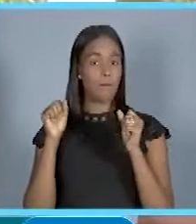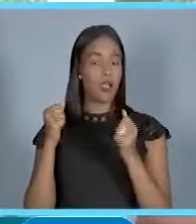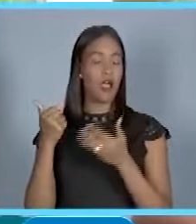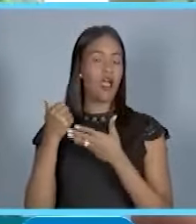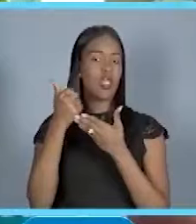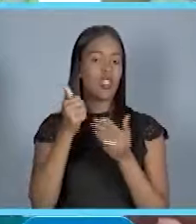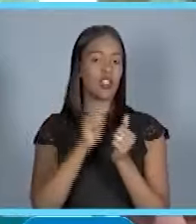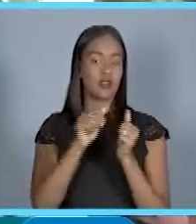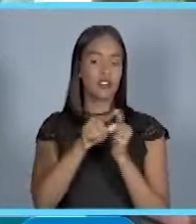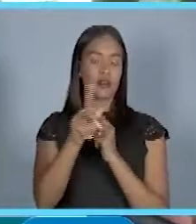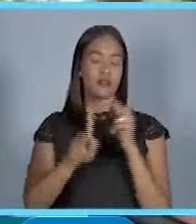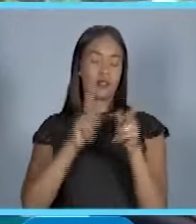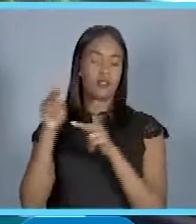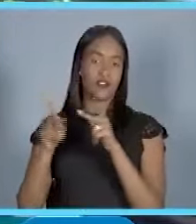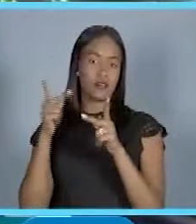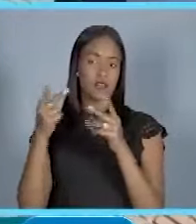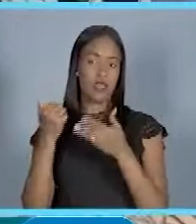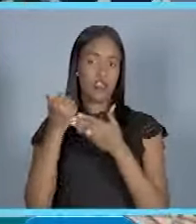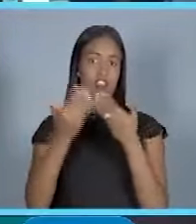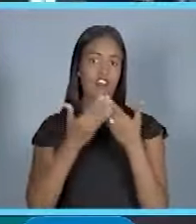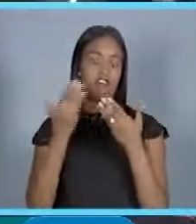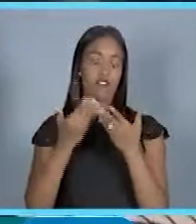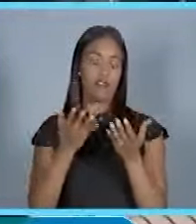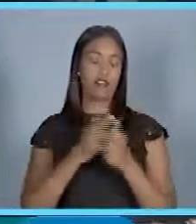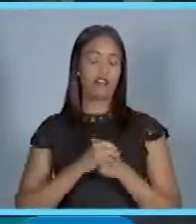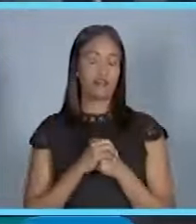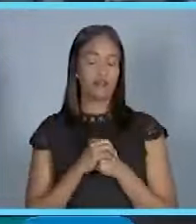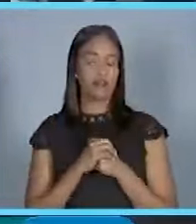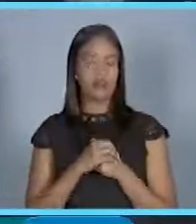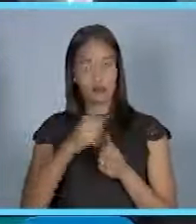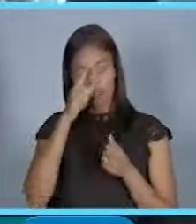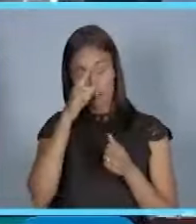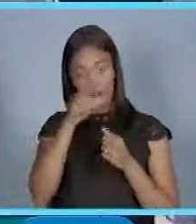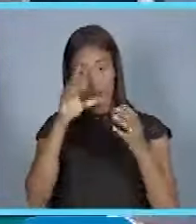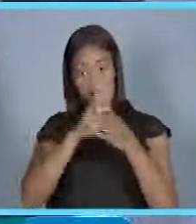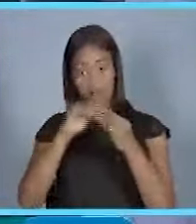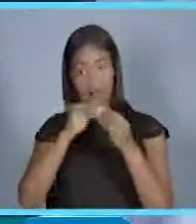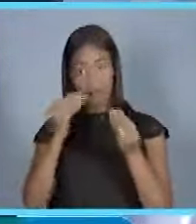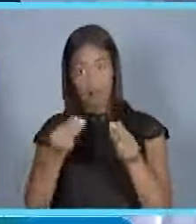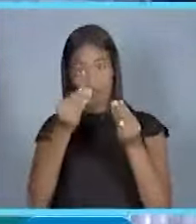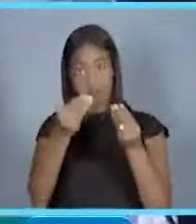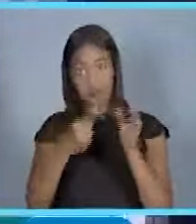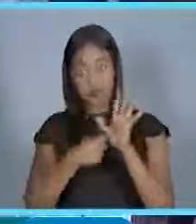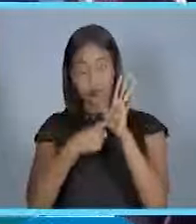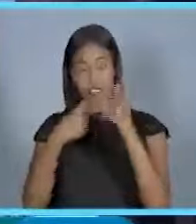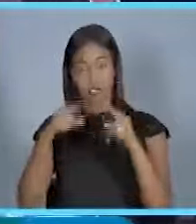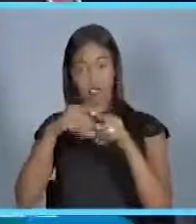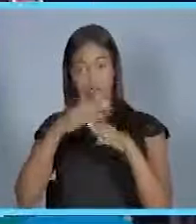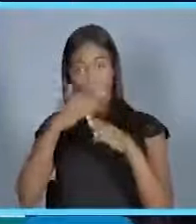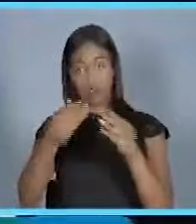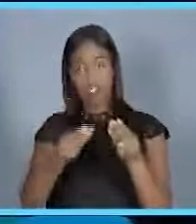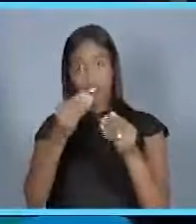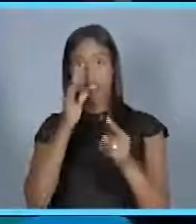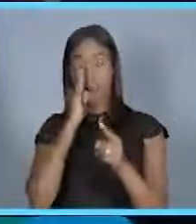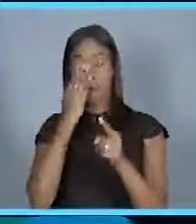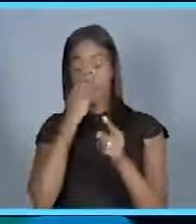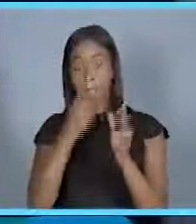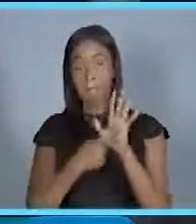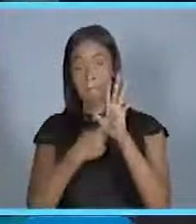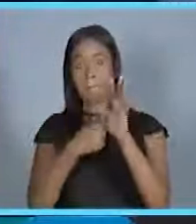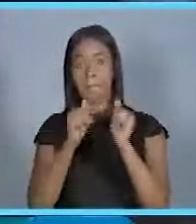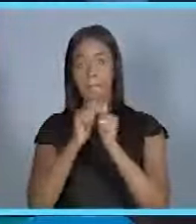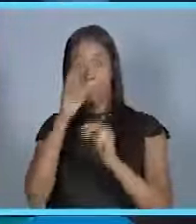manos de estas personas esta facilidad. Y es que estas palabras fueron ofrecidas al culminar el depósito de una ofrenda floral